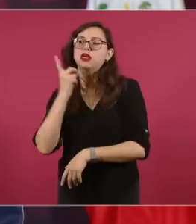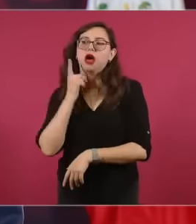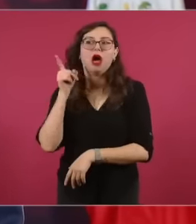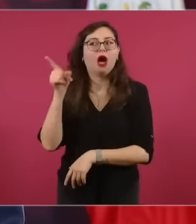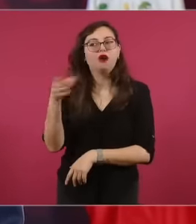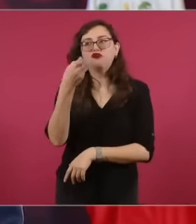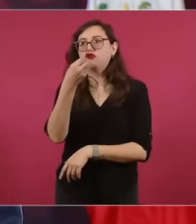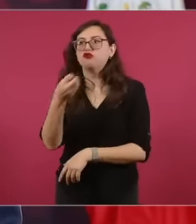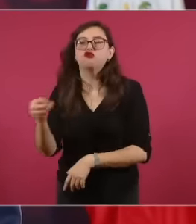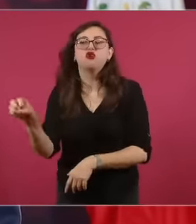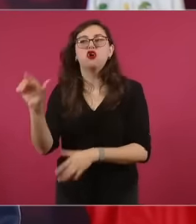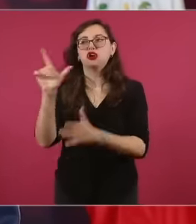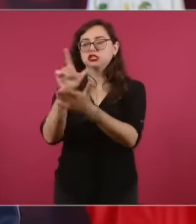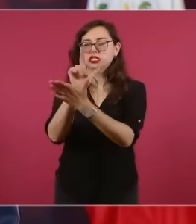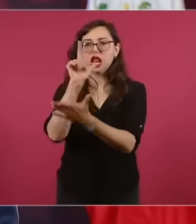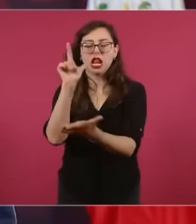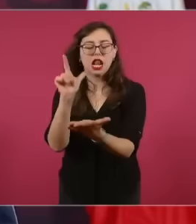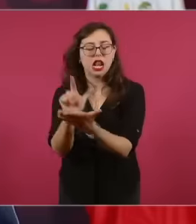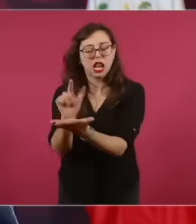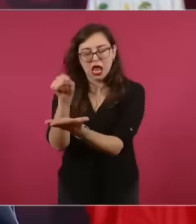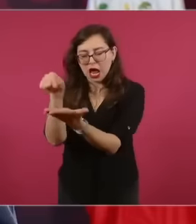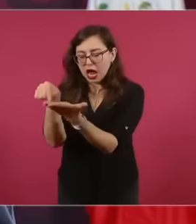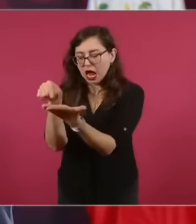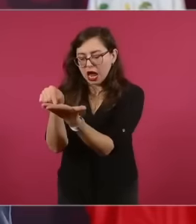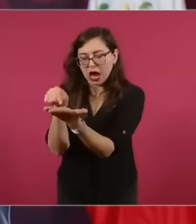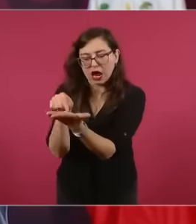De modo que